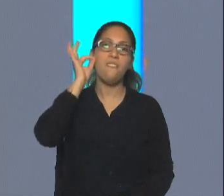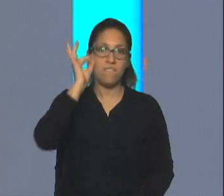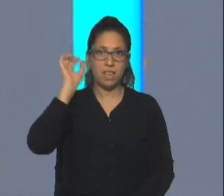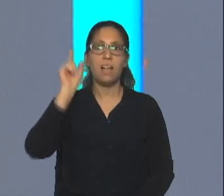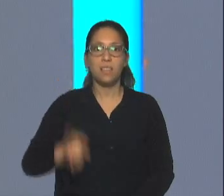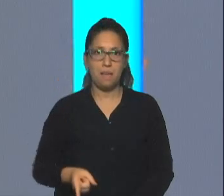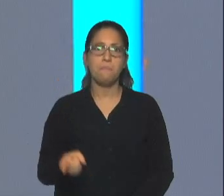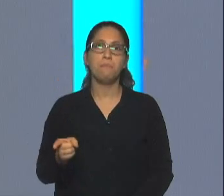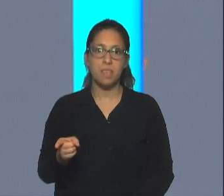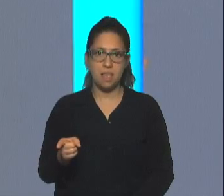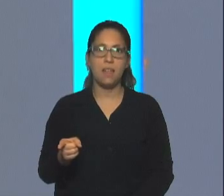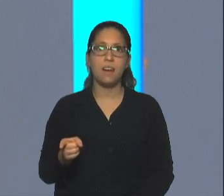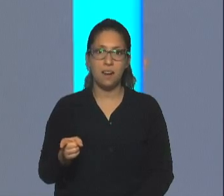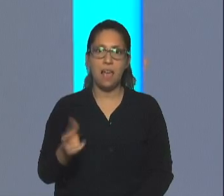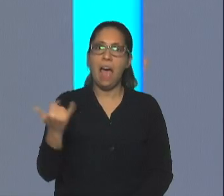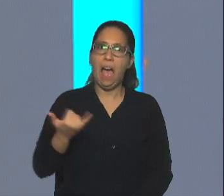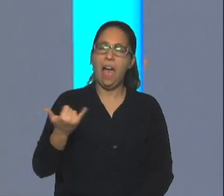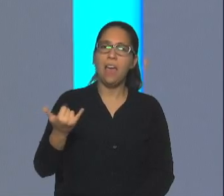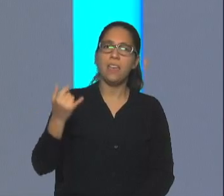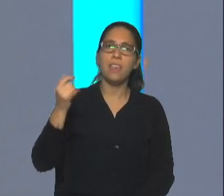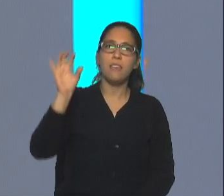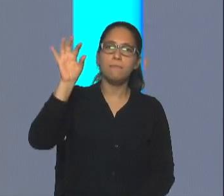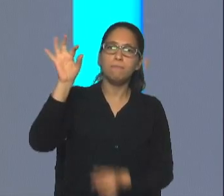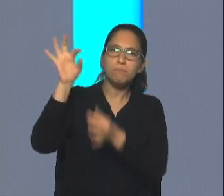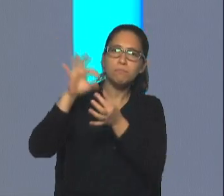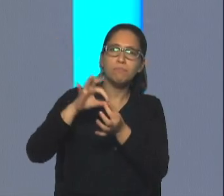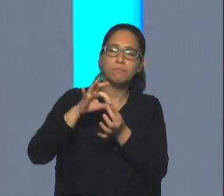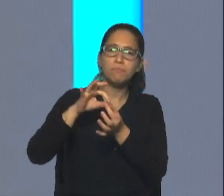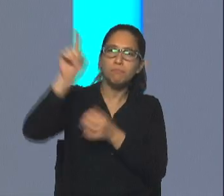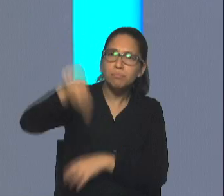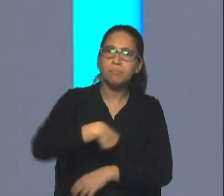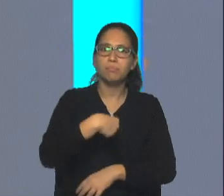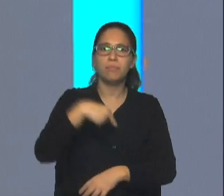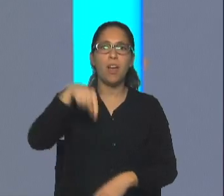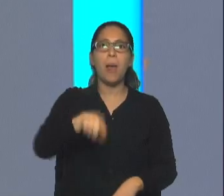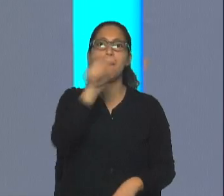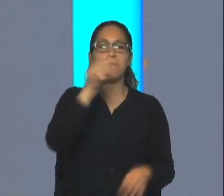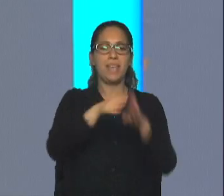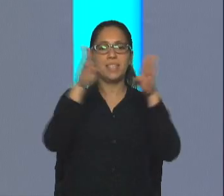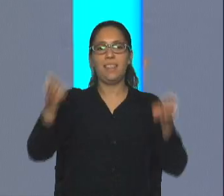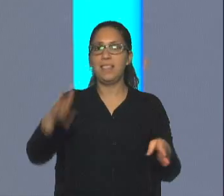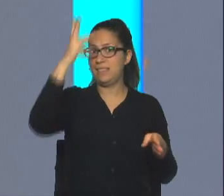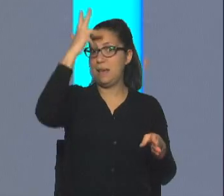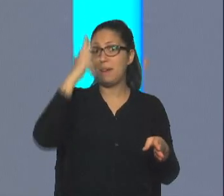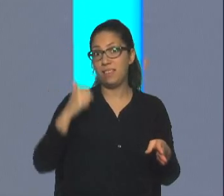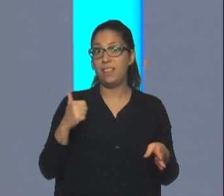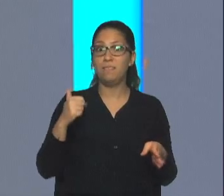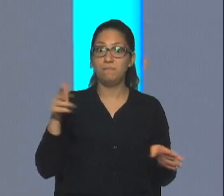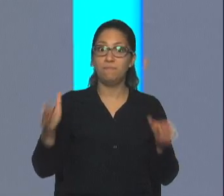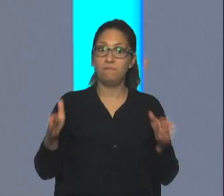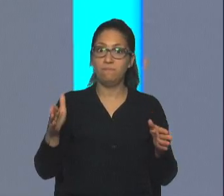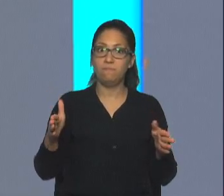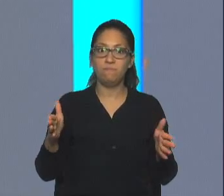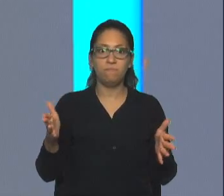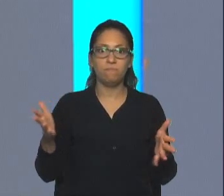tiene una raíz que ha luchado por ahora que estamos en este mes sanmartiniano que han contribuido